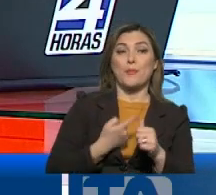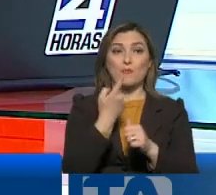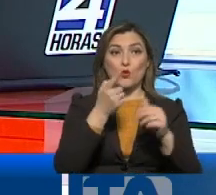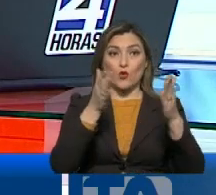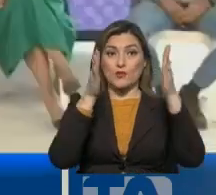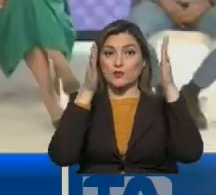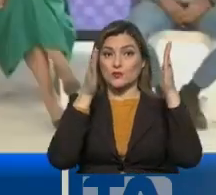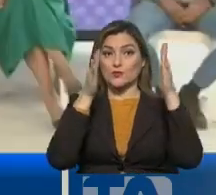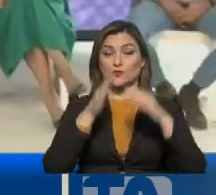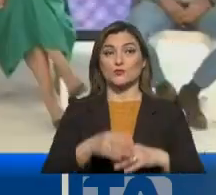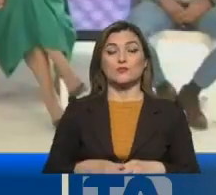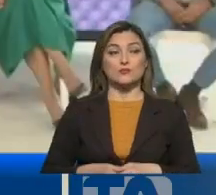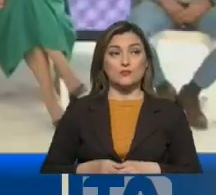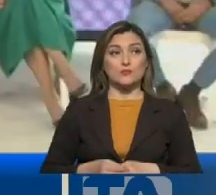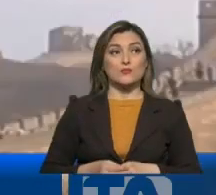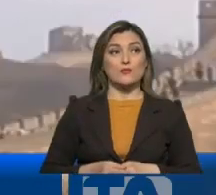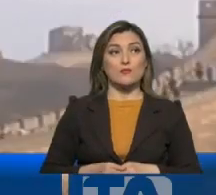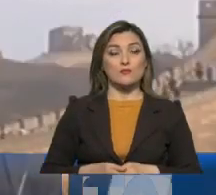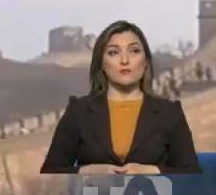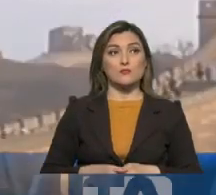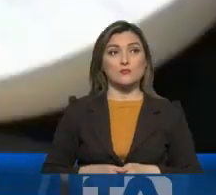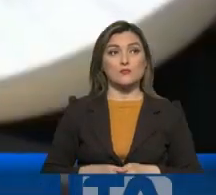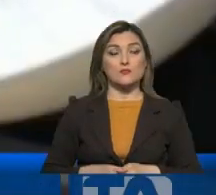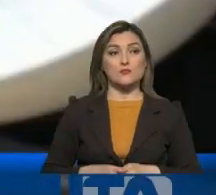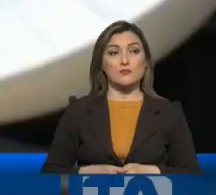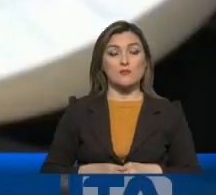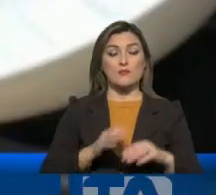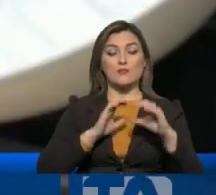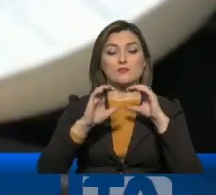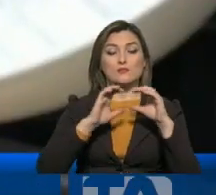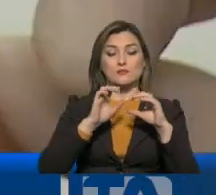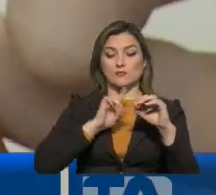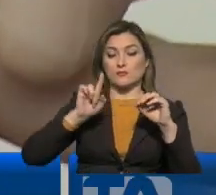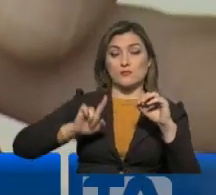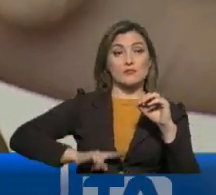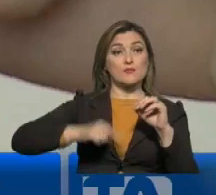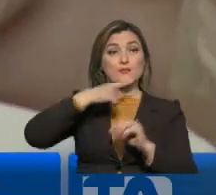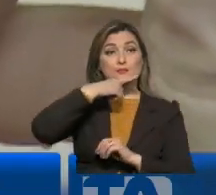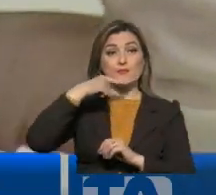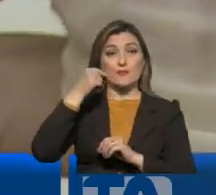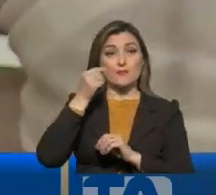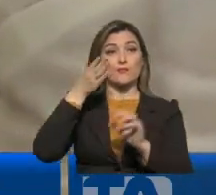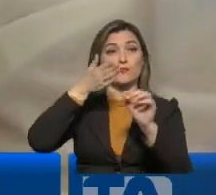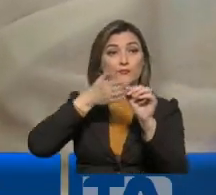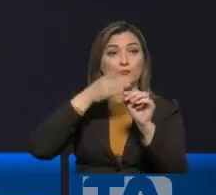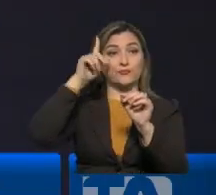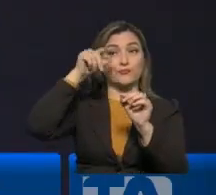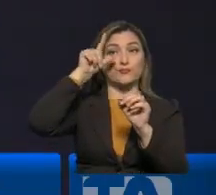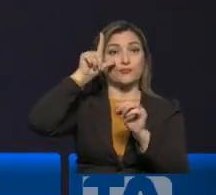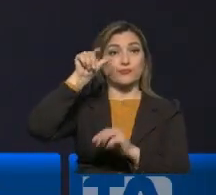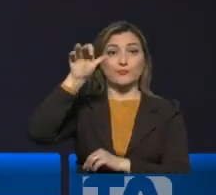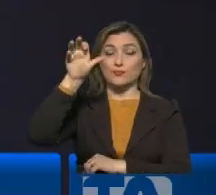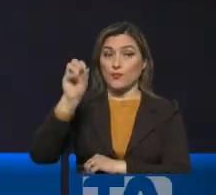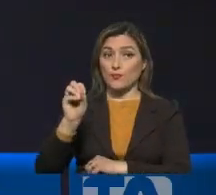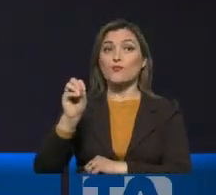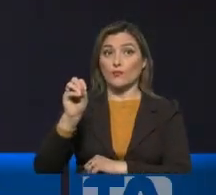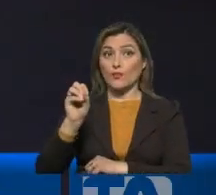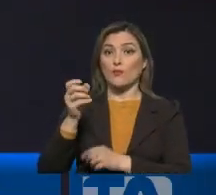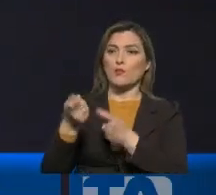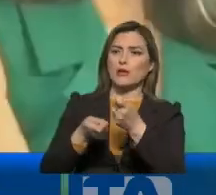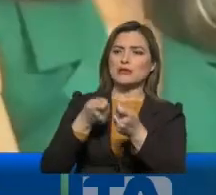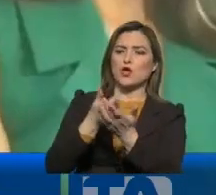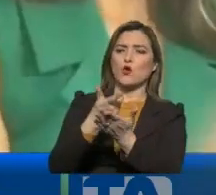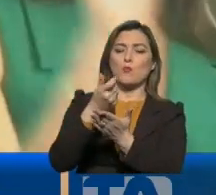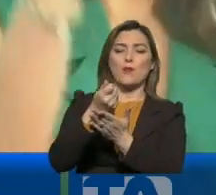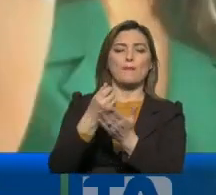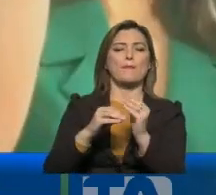con la carrera pero hablar con china y rúsia para comprar más vacunas es uno de los propósitos del gobierno de guillermo lasso y de su